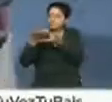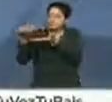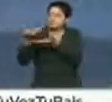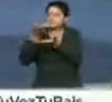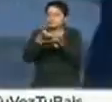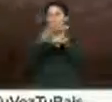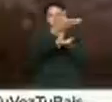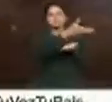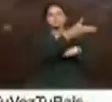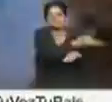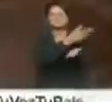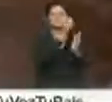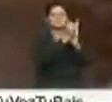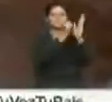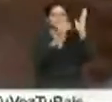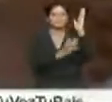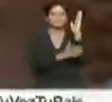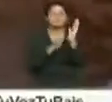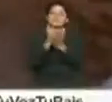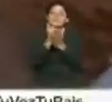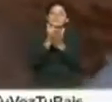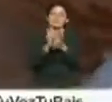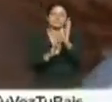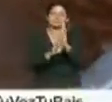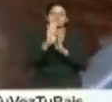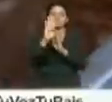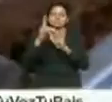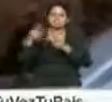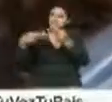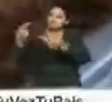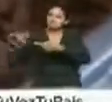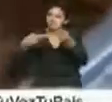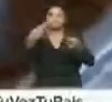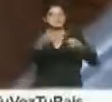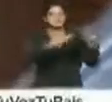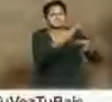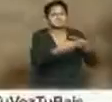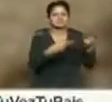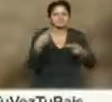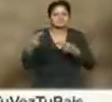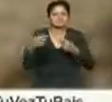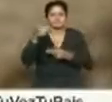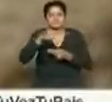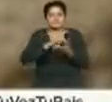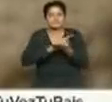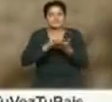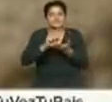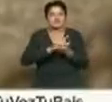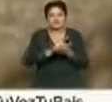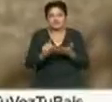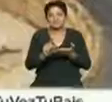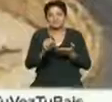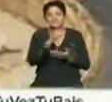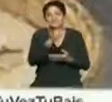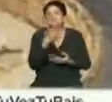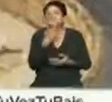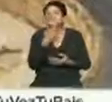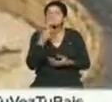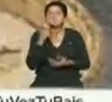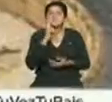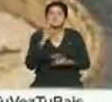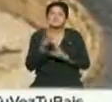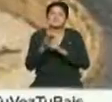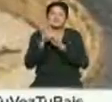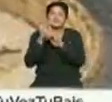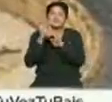resultados de proyectos de fomento productivo y gestión de comercialización. En esta semana se efectuaron recorridos por restaurantes de las ciudades